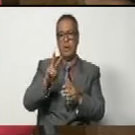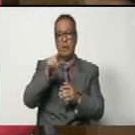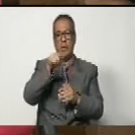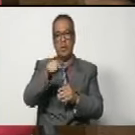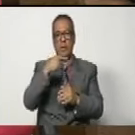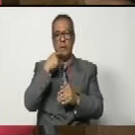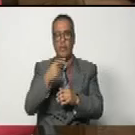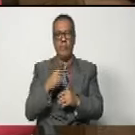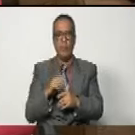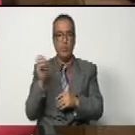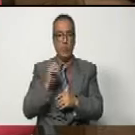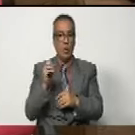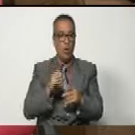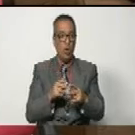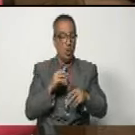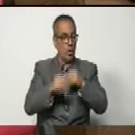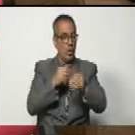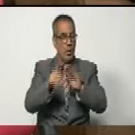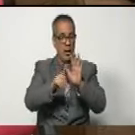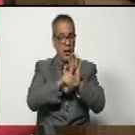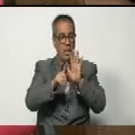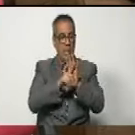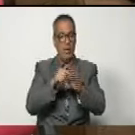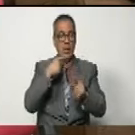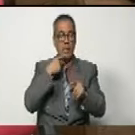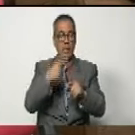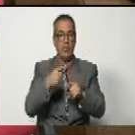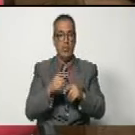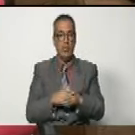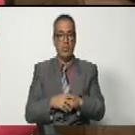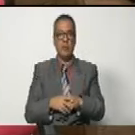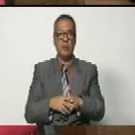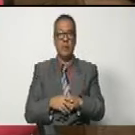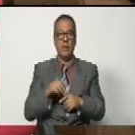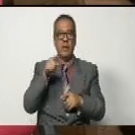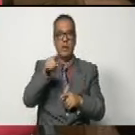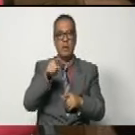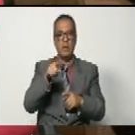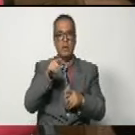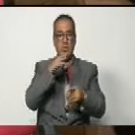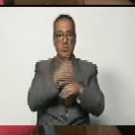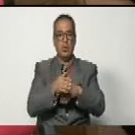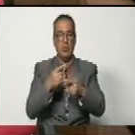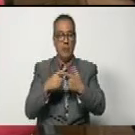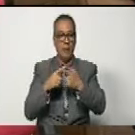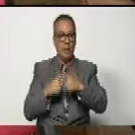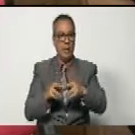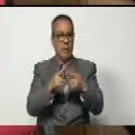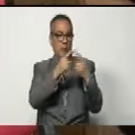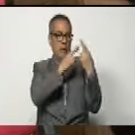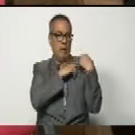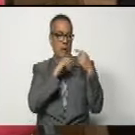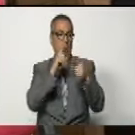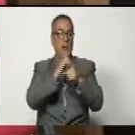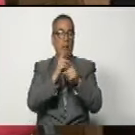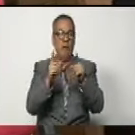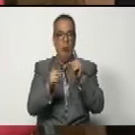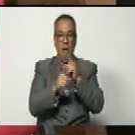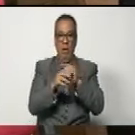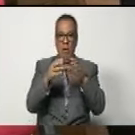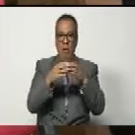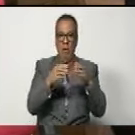de Venezuela o el valor establecido por el reglamento vigente de esta ley, sin perjuicio de las demás responsabilidades penales, civiles